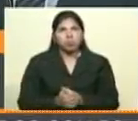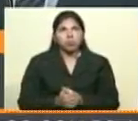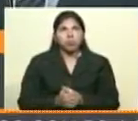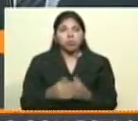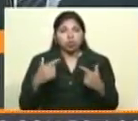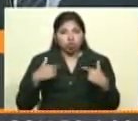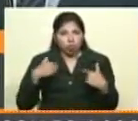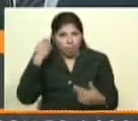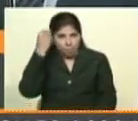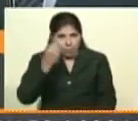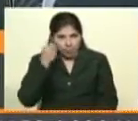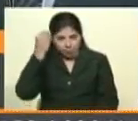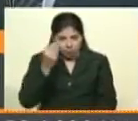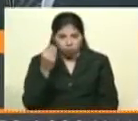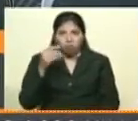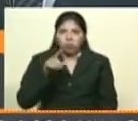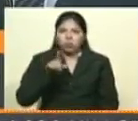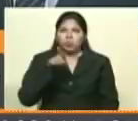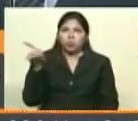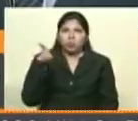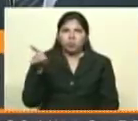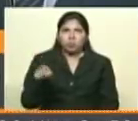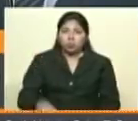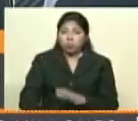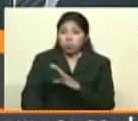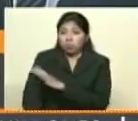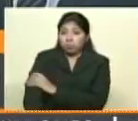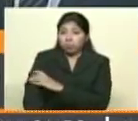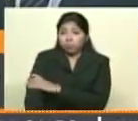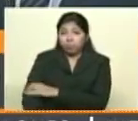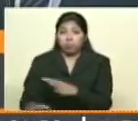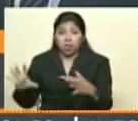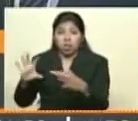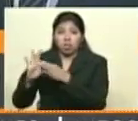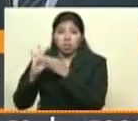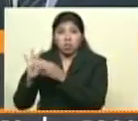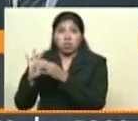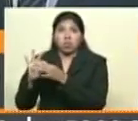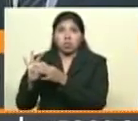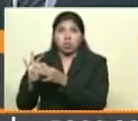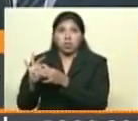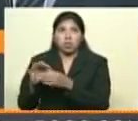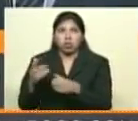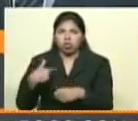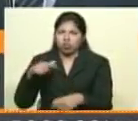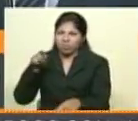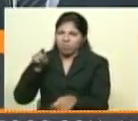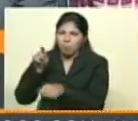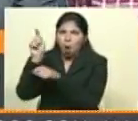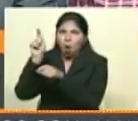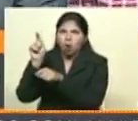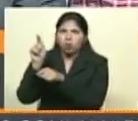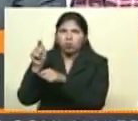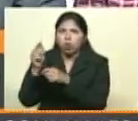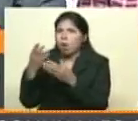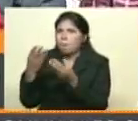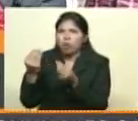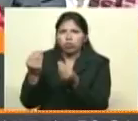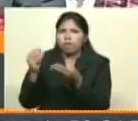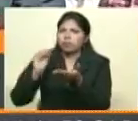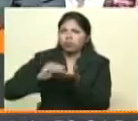hombre militante de la derecha fascista venezolana. Así se lo he mandado a decir y se lo he dicho todas las veces que he